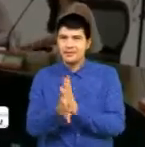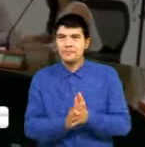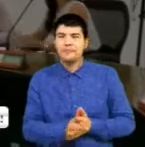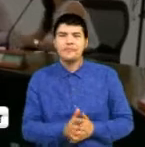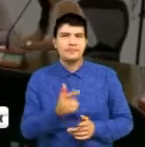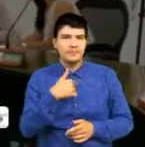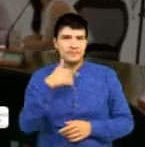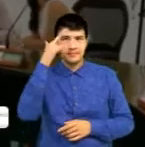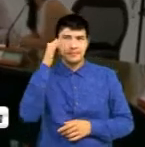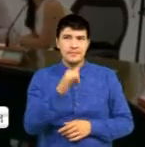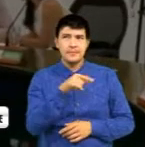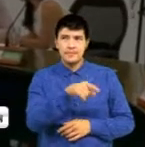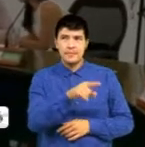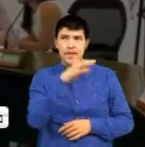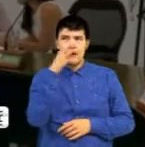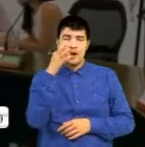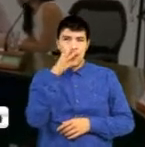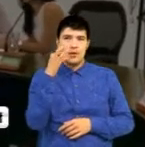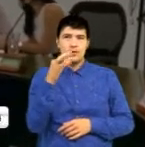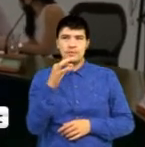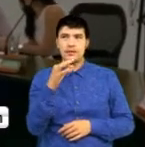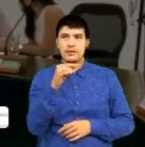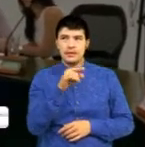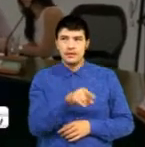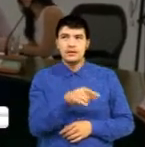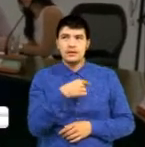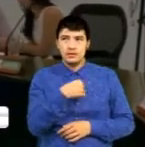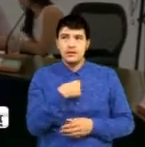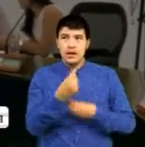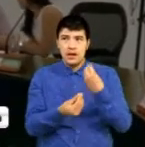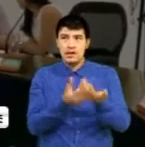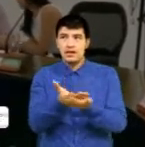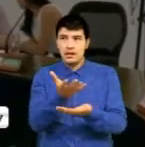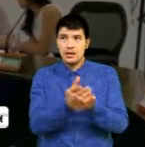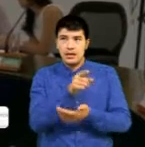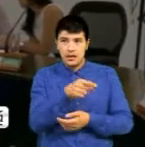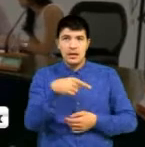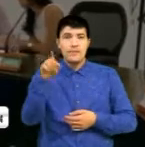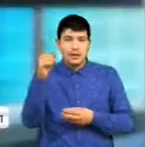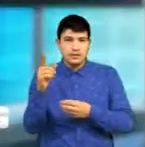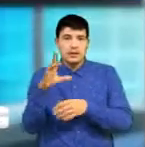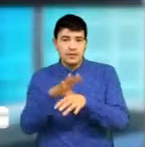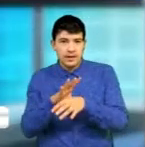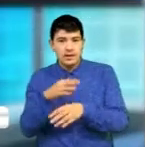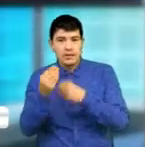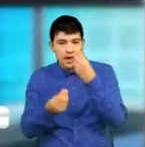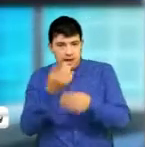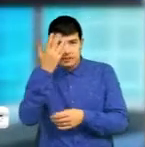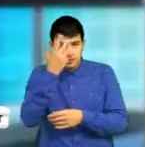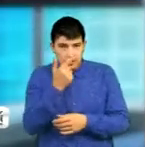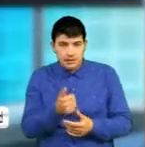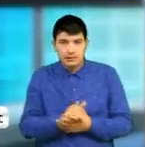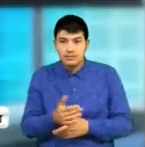el alcalde sufre de esquizofrenia. Yo creo que le hago la recomendación que vaya al médico y se haga chequear. Pero es que luego de